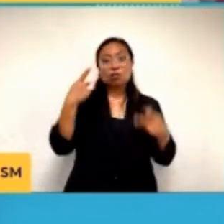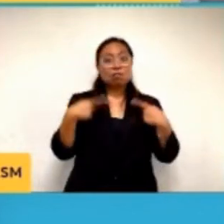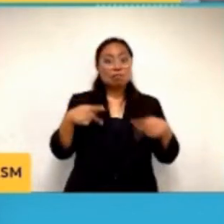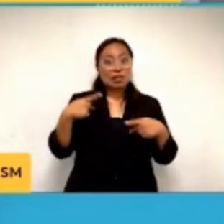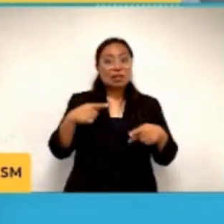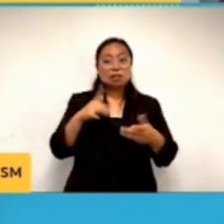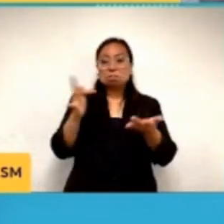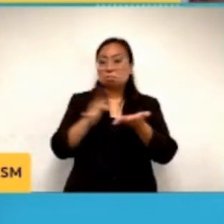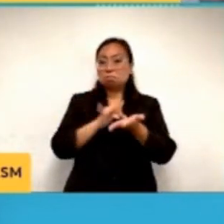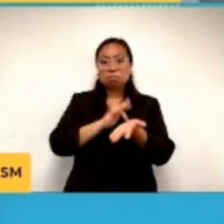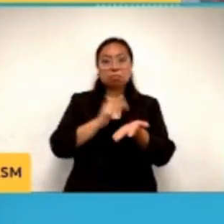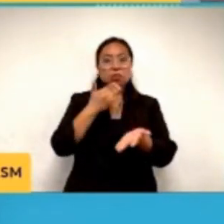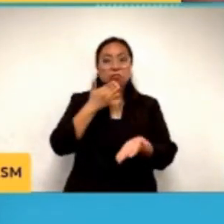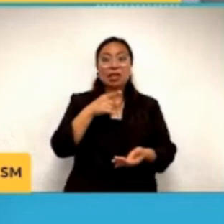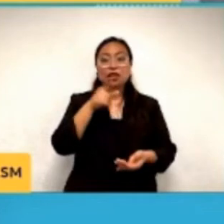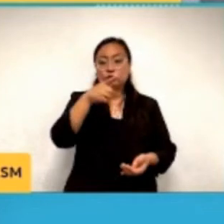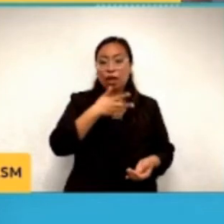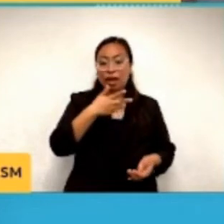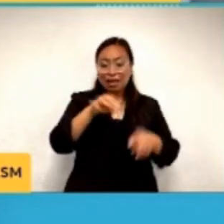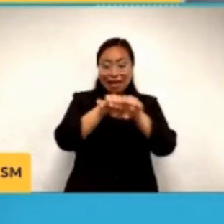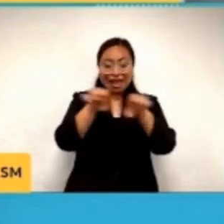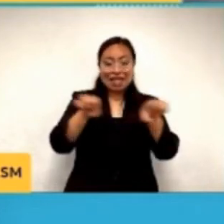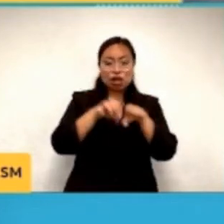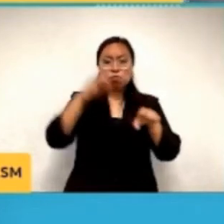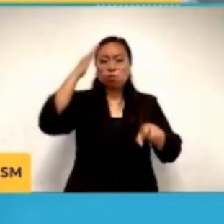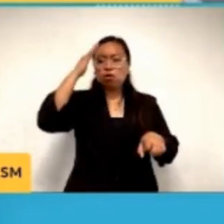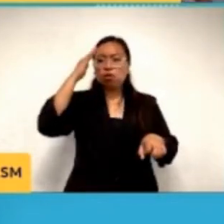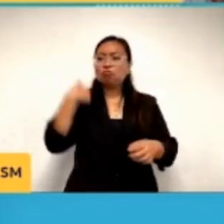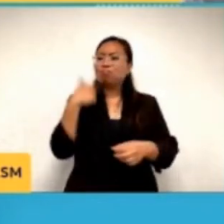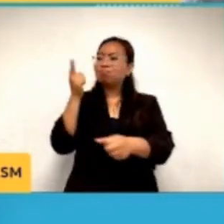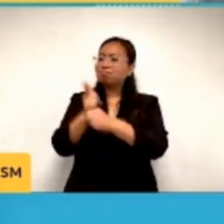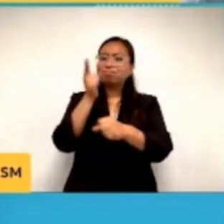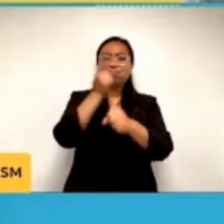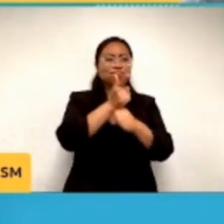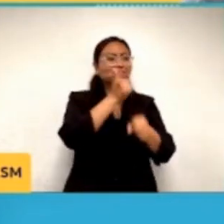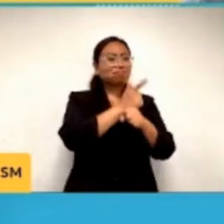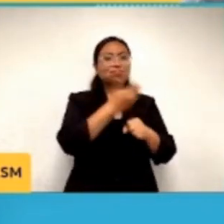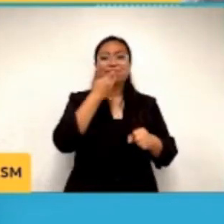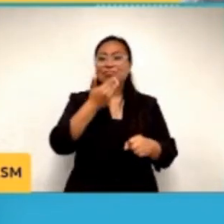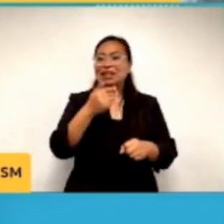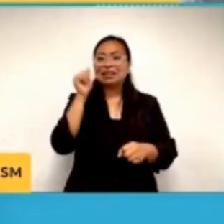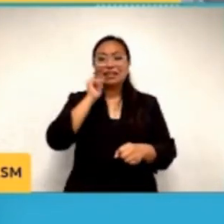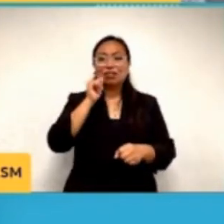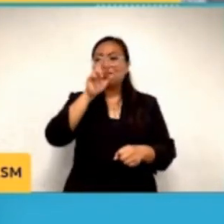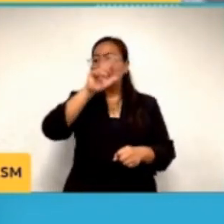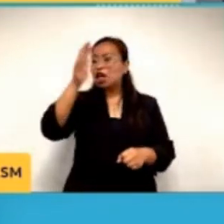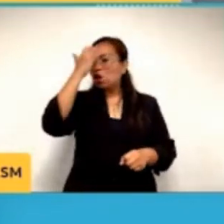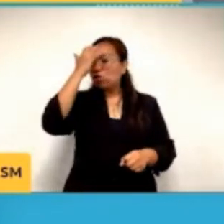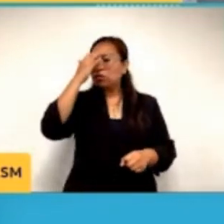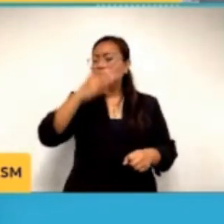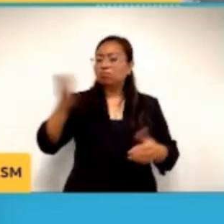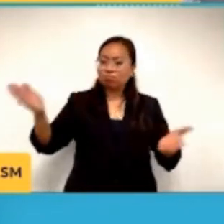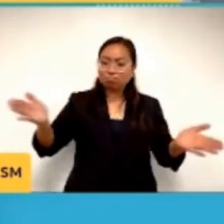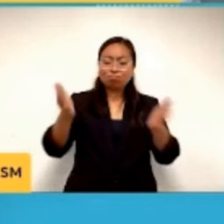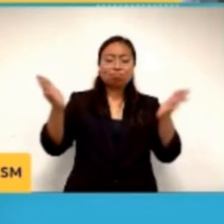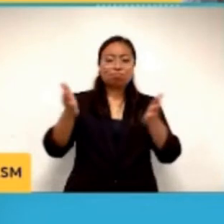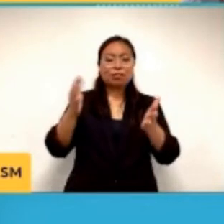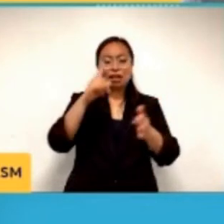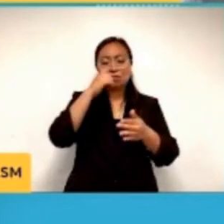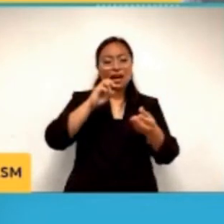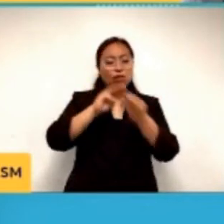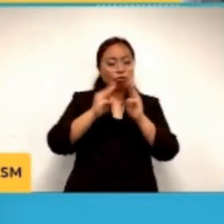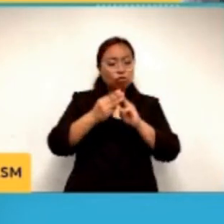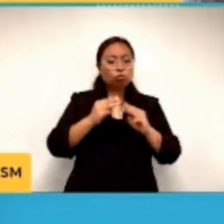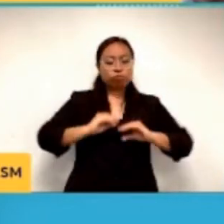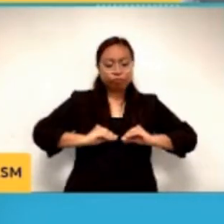Si lideras un equipo, es muy fácil que reconozcas a tus colaboradores o a tus clientes muchas veces. Pero rara